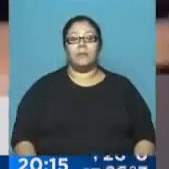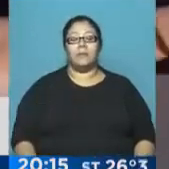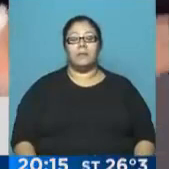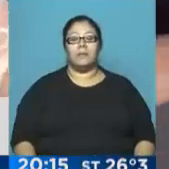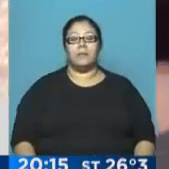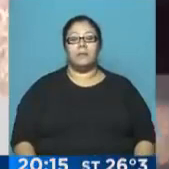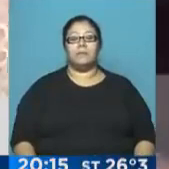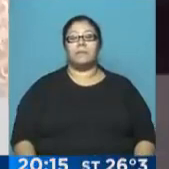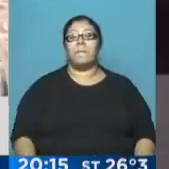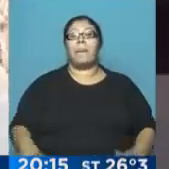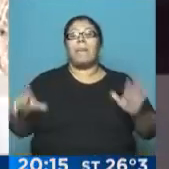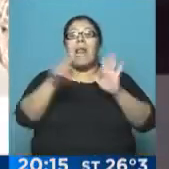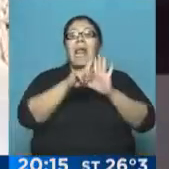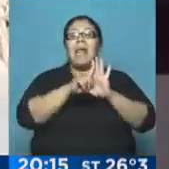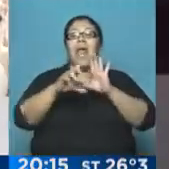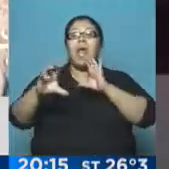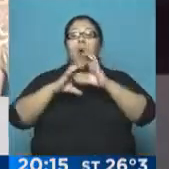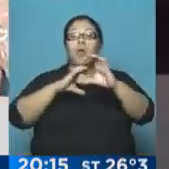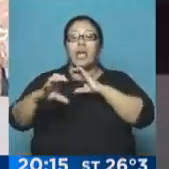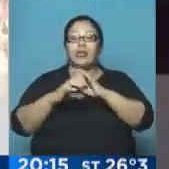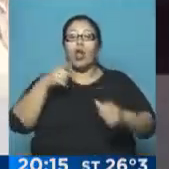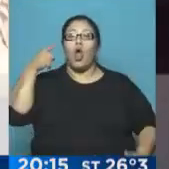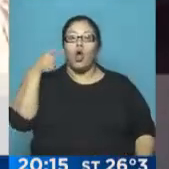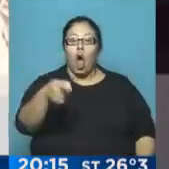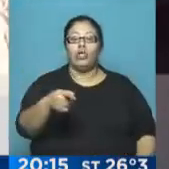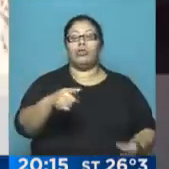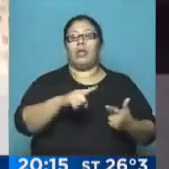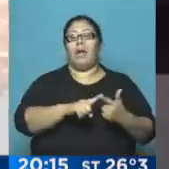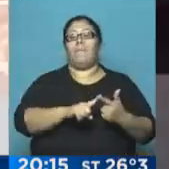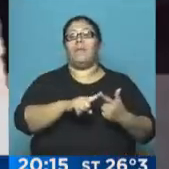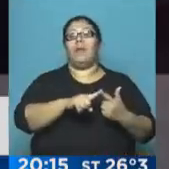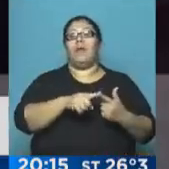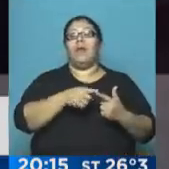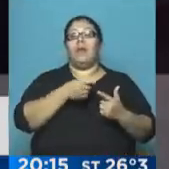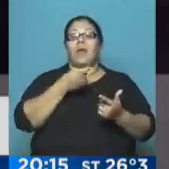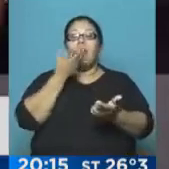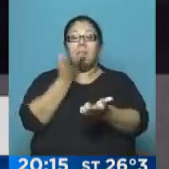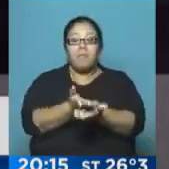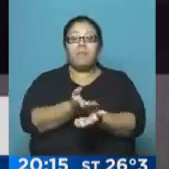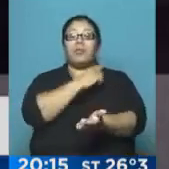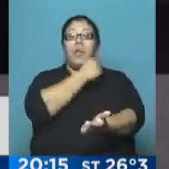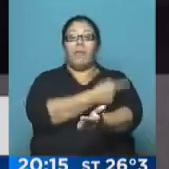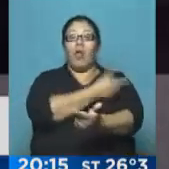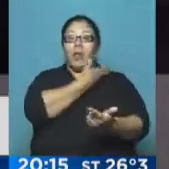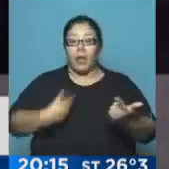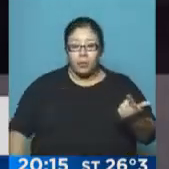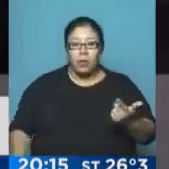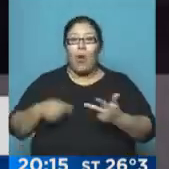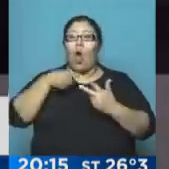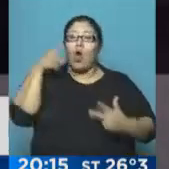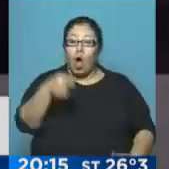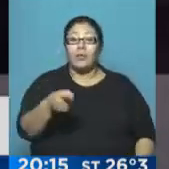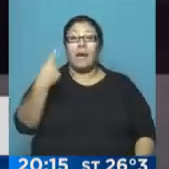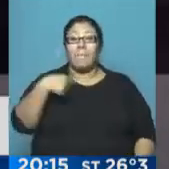contra la ley de medios, contra decretos del Poder Ejecutivo, pero les puedo asegurar que en